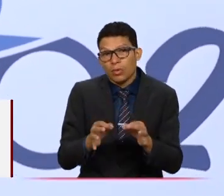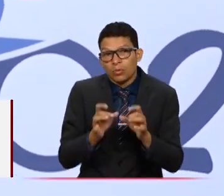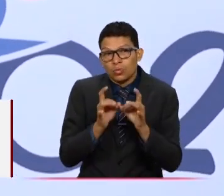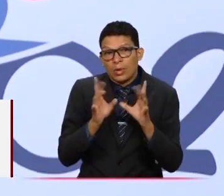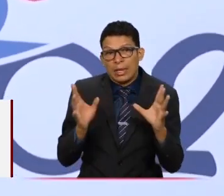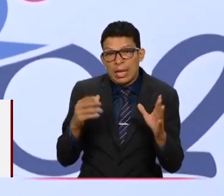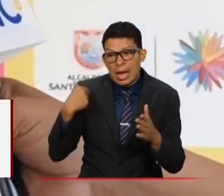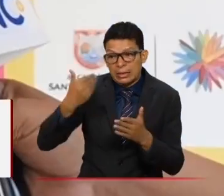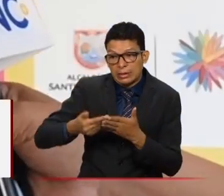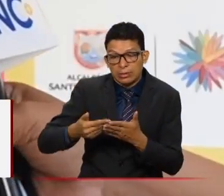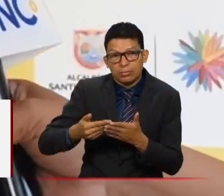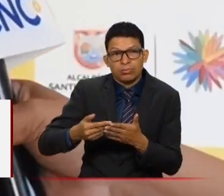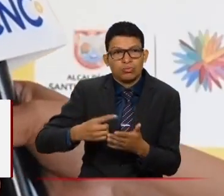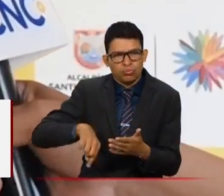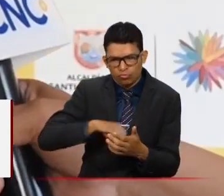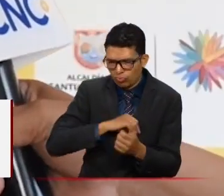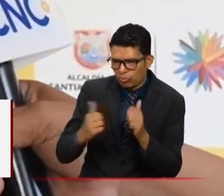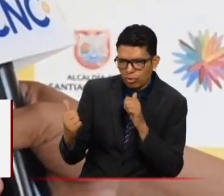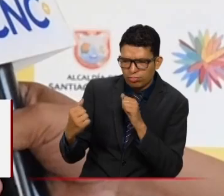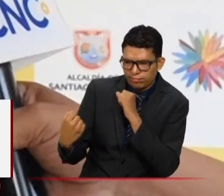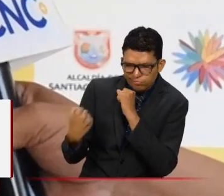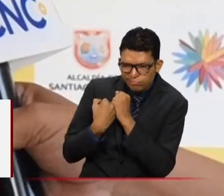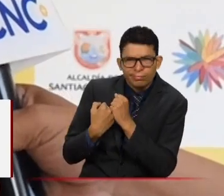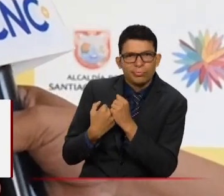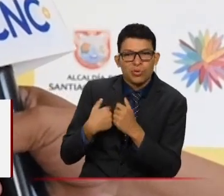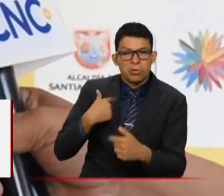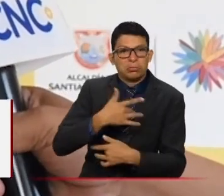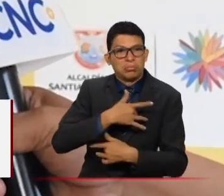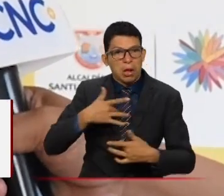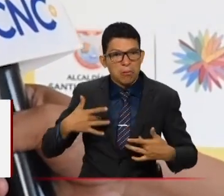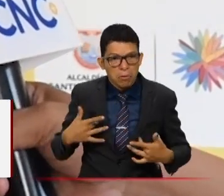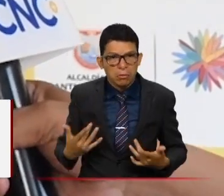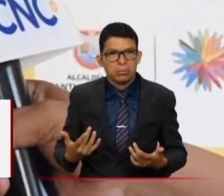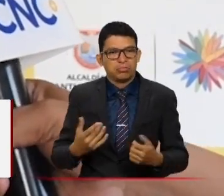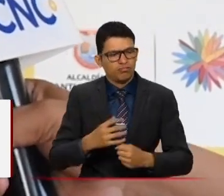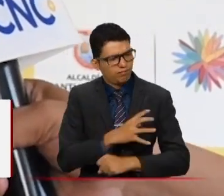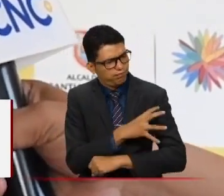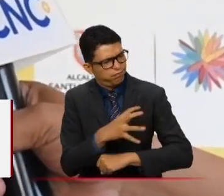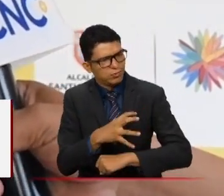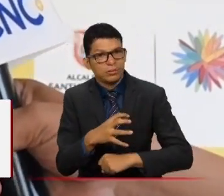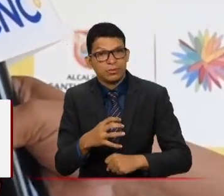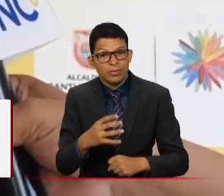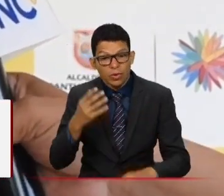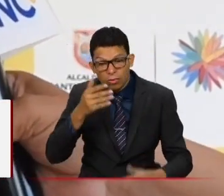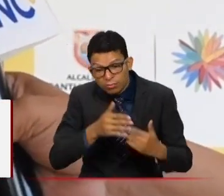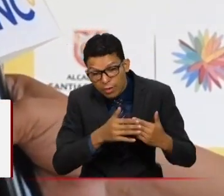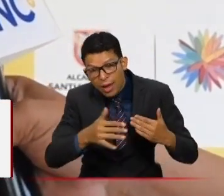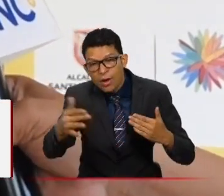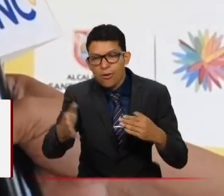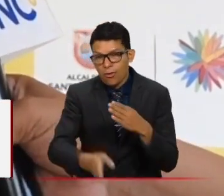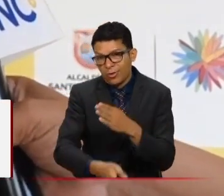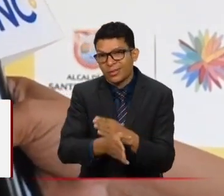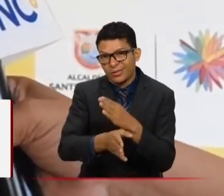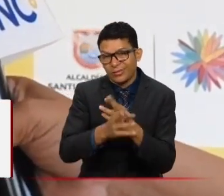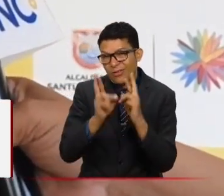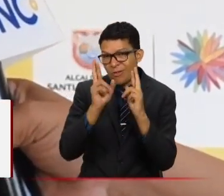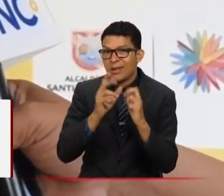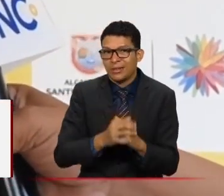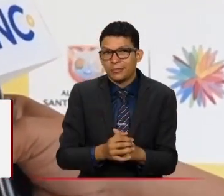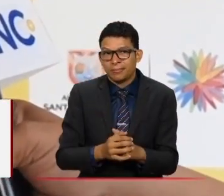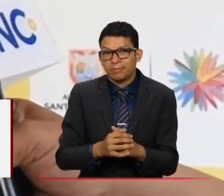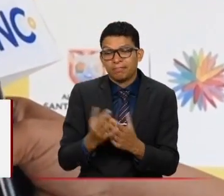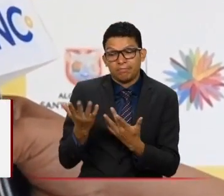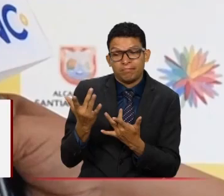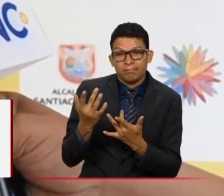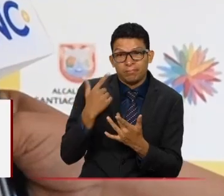Afortunadamente hasta el día de hoy me ha acompañado la salud y las fuerzas. Esperemos que durante estos días de carrera sigamos así y esperemos